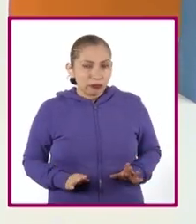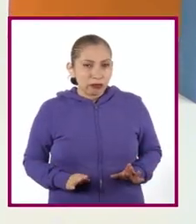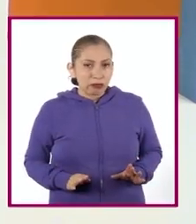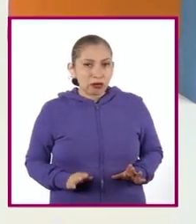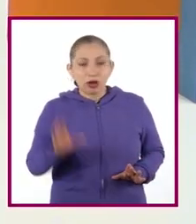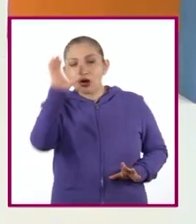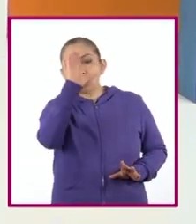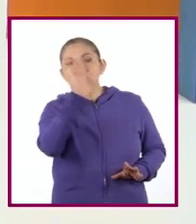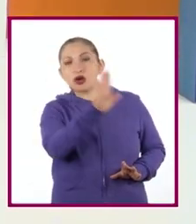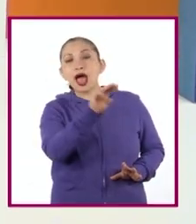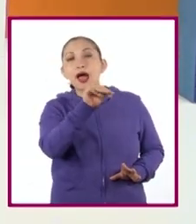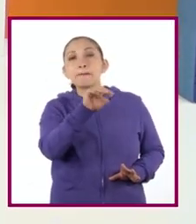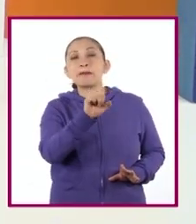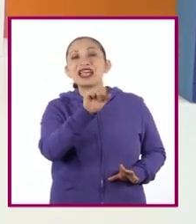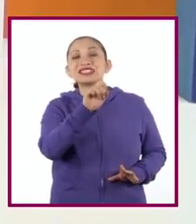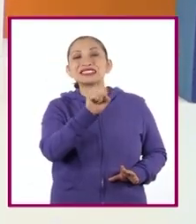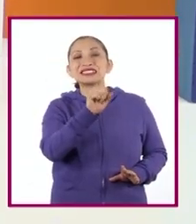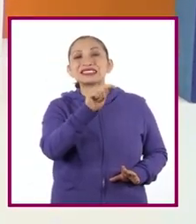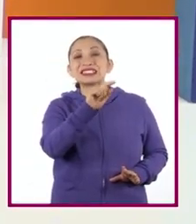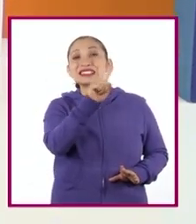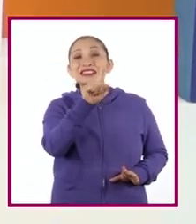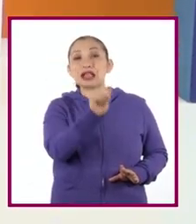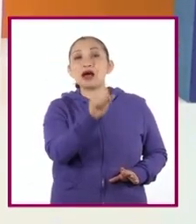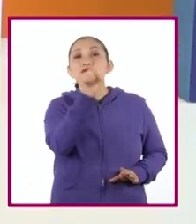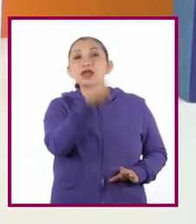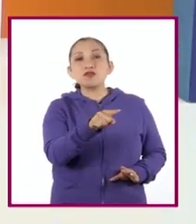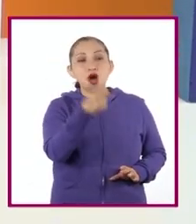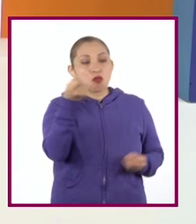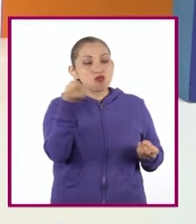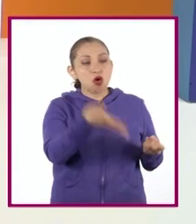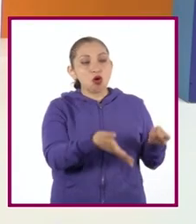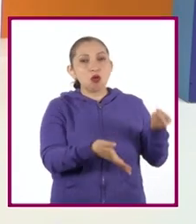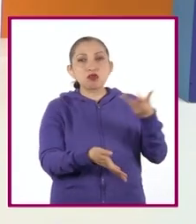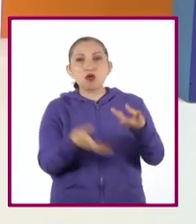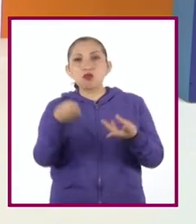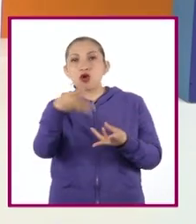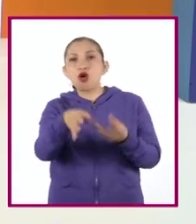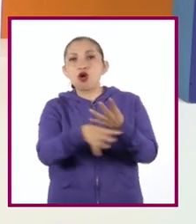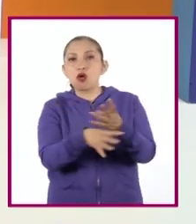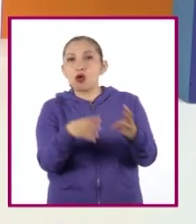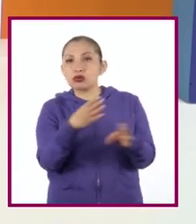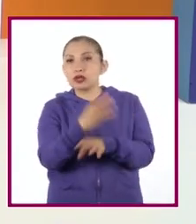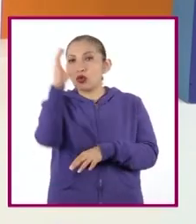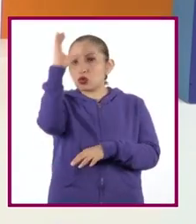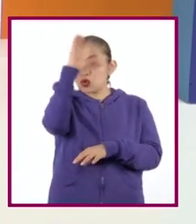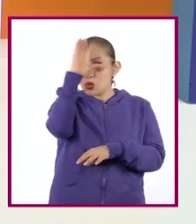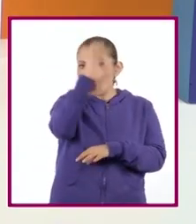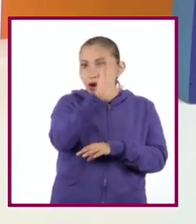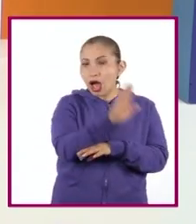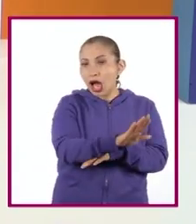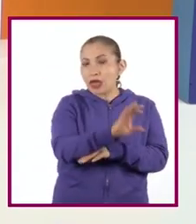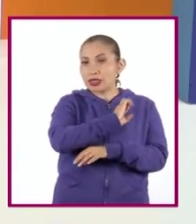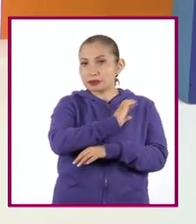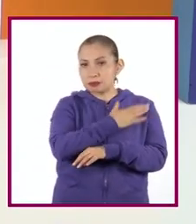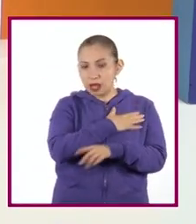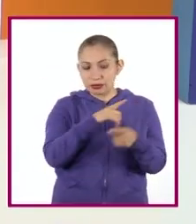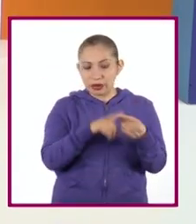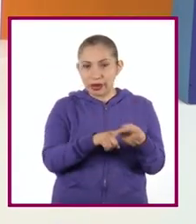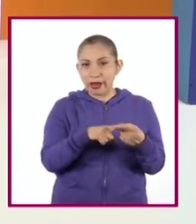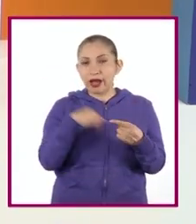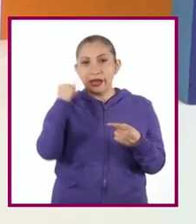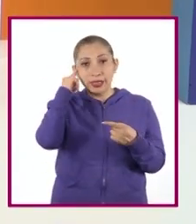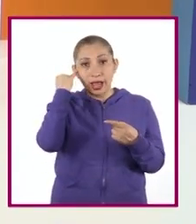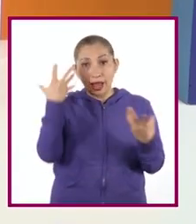la cultura mestiza como resultado de la aportación de elementos culturales españoles